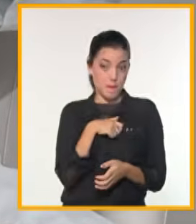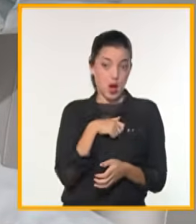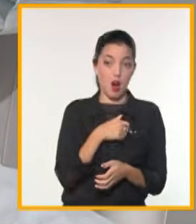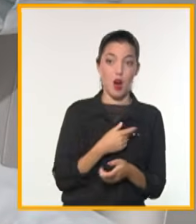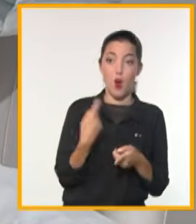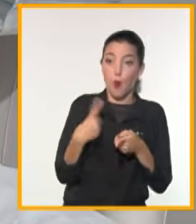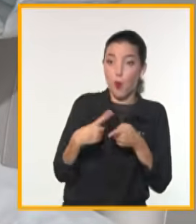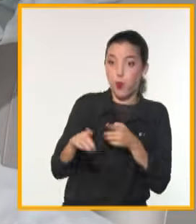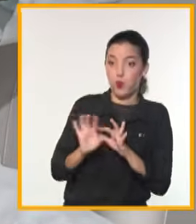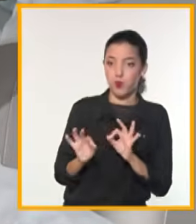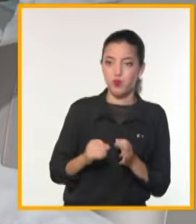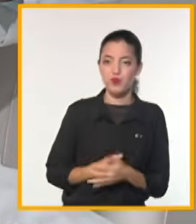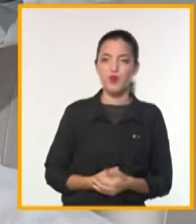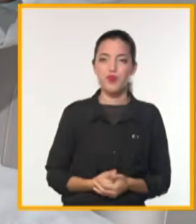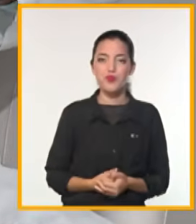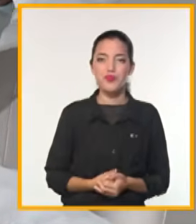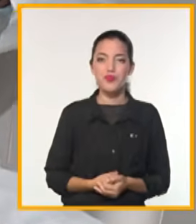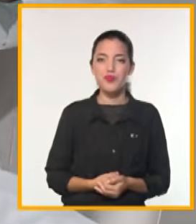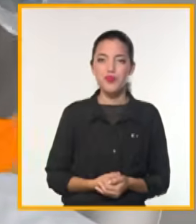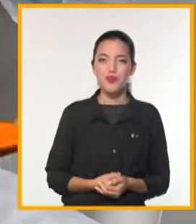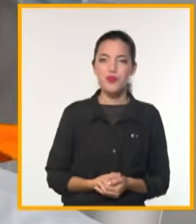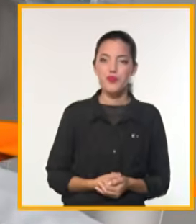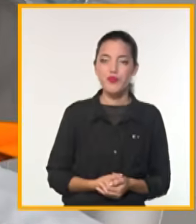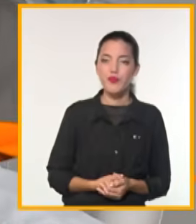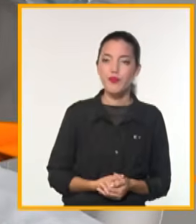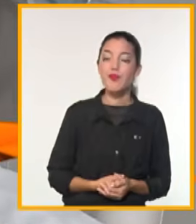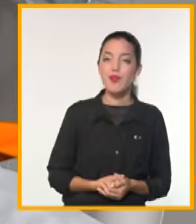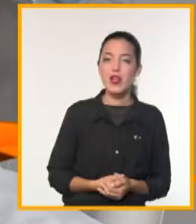Sí, realmente Carlos Marx